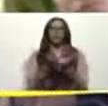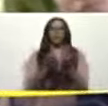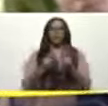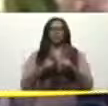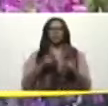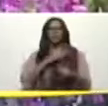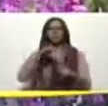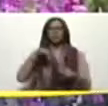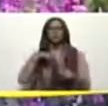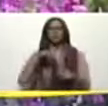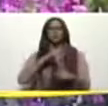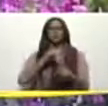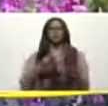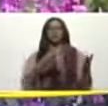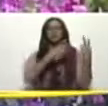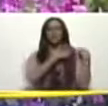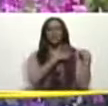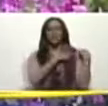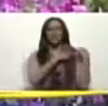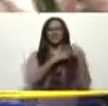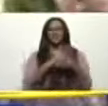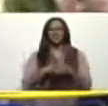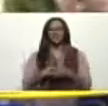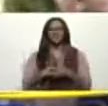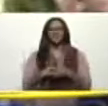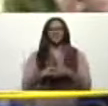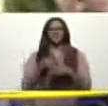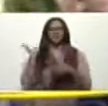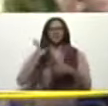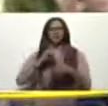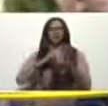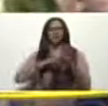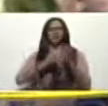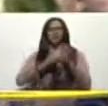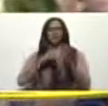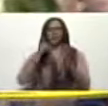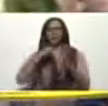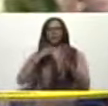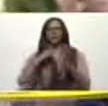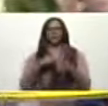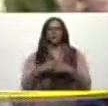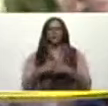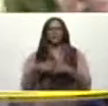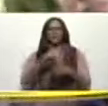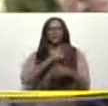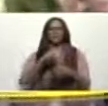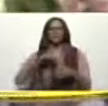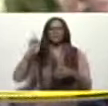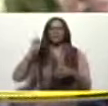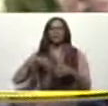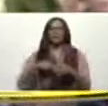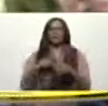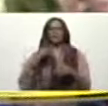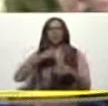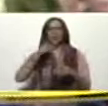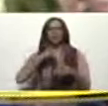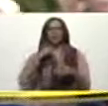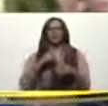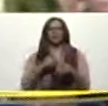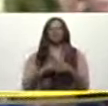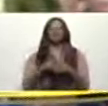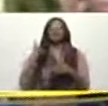si nosotras no asumimos que eso tiene un significado político, que aunque esté en el ámbito personal, lo personal también es político y